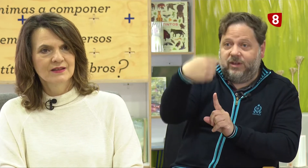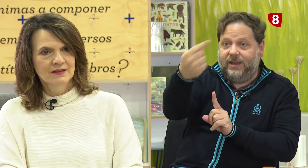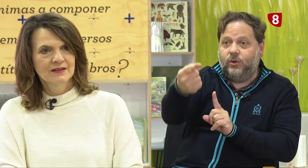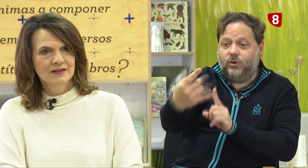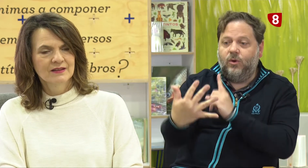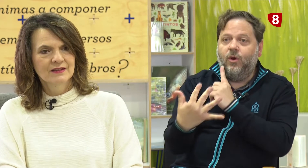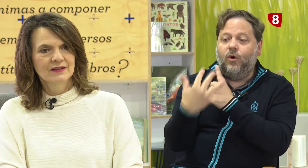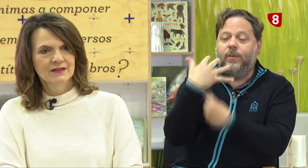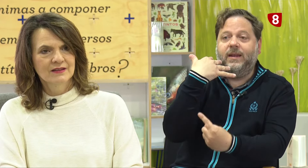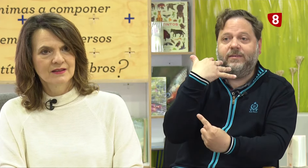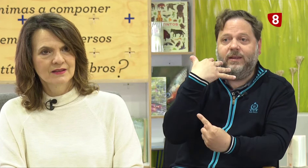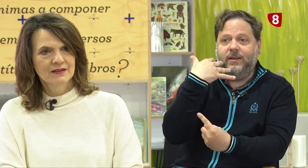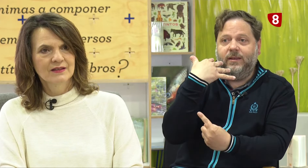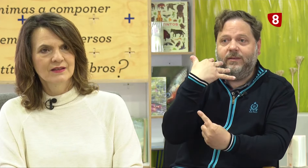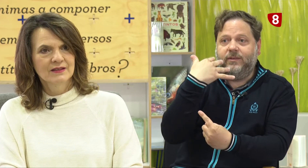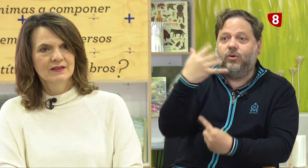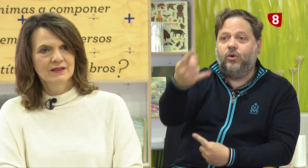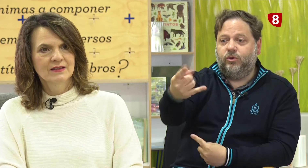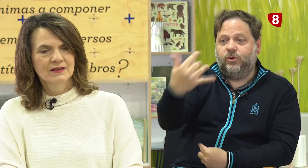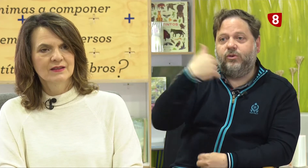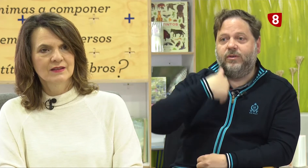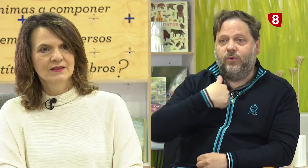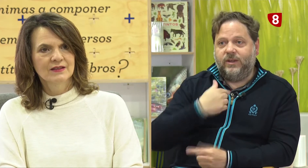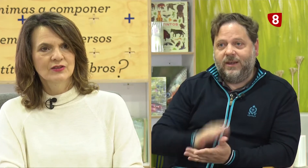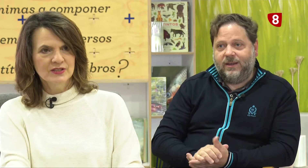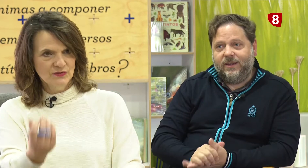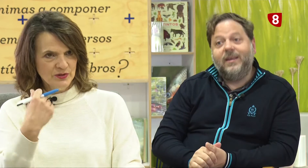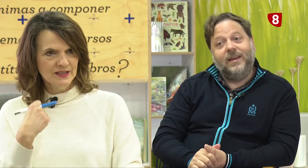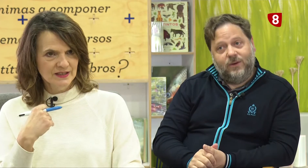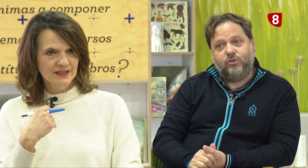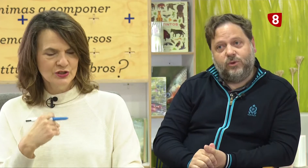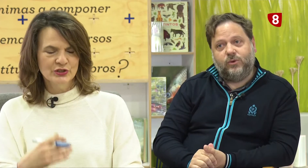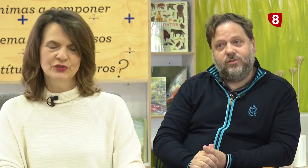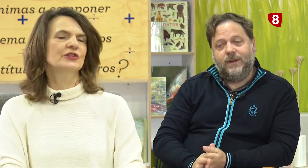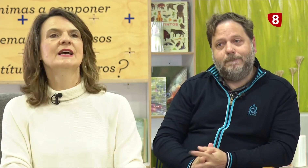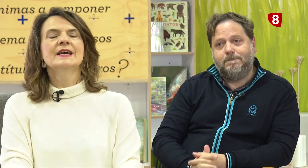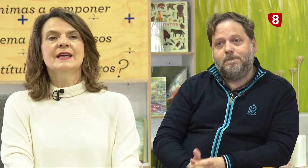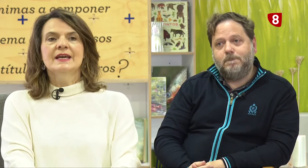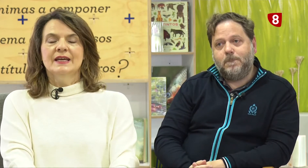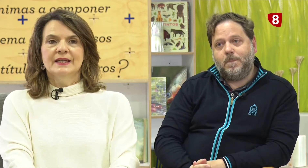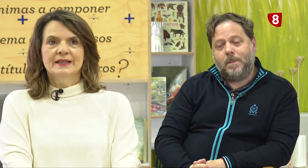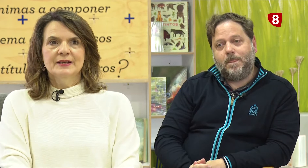influimos en otro, o bien así, si son los otros los que influyen en nosotros. que influyen en nosotros.